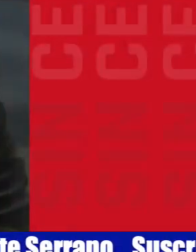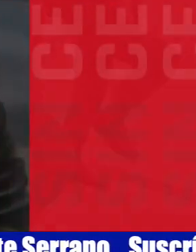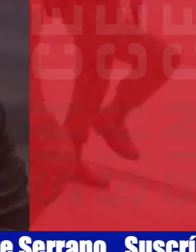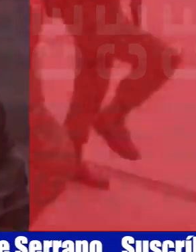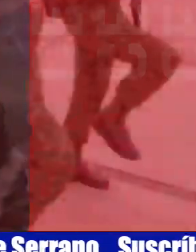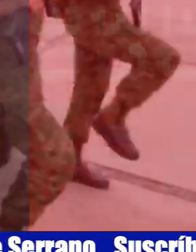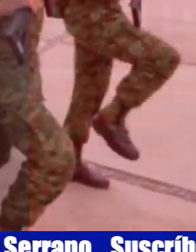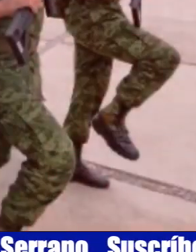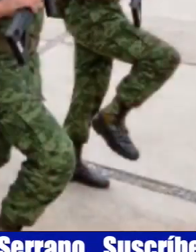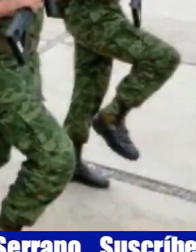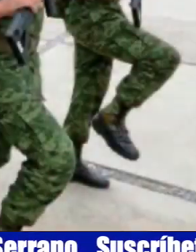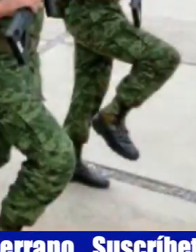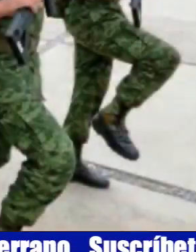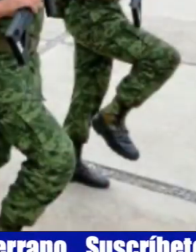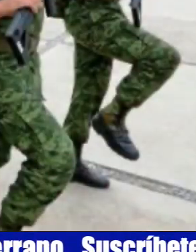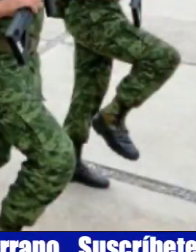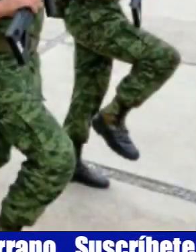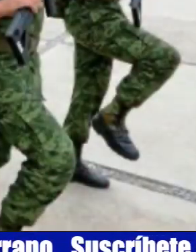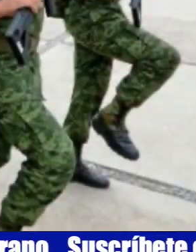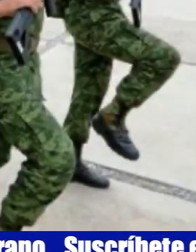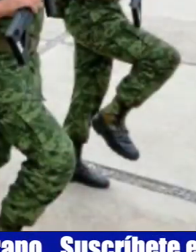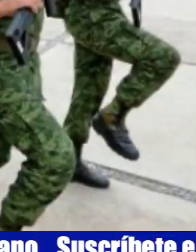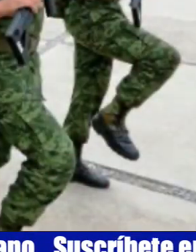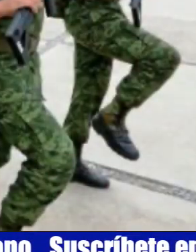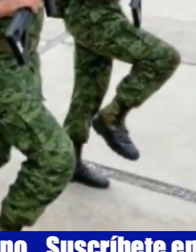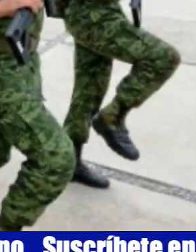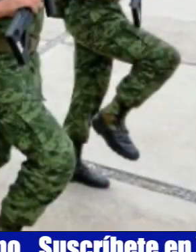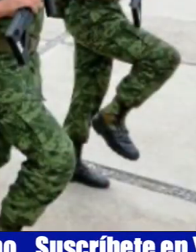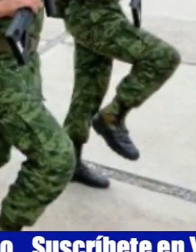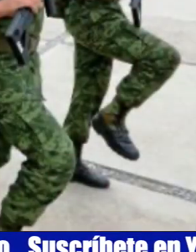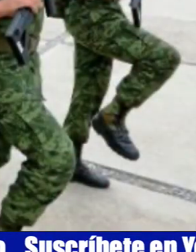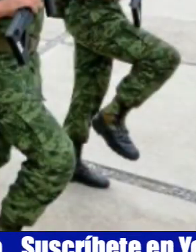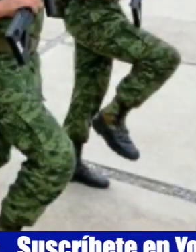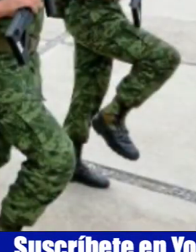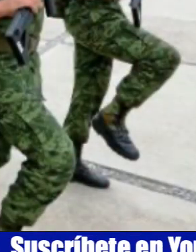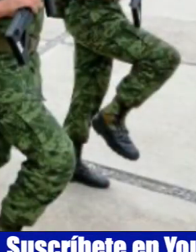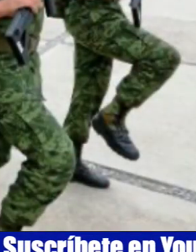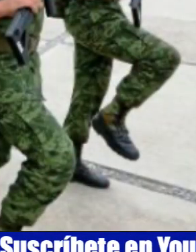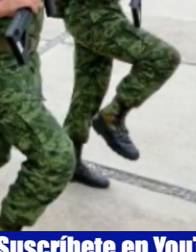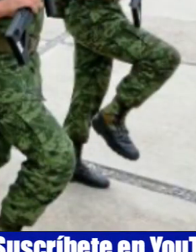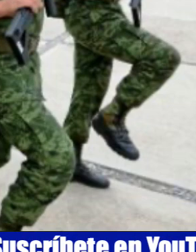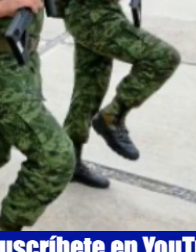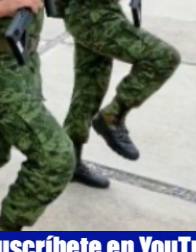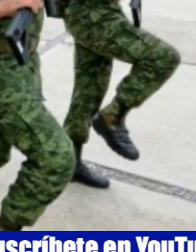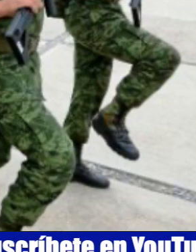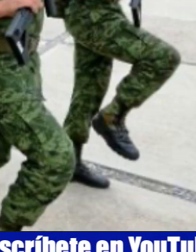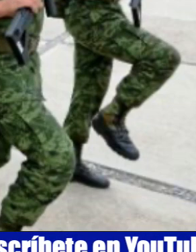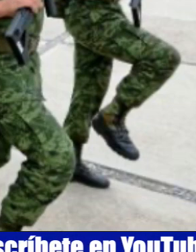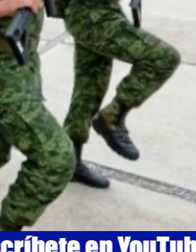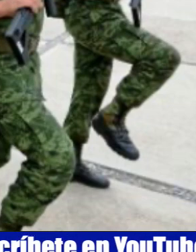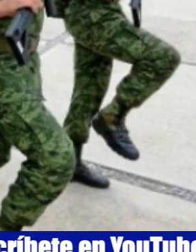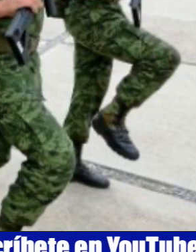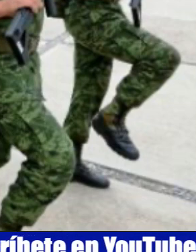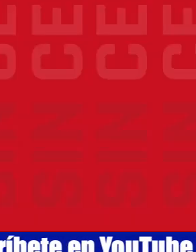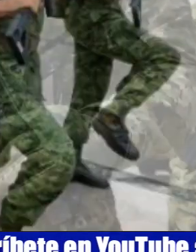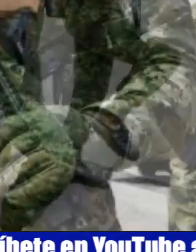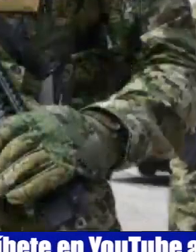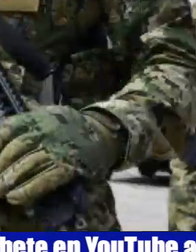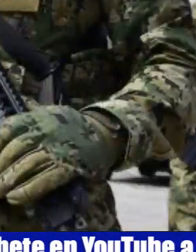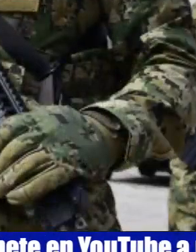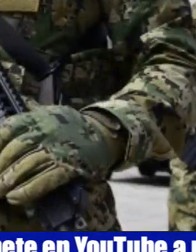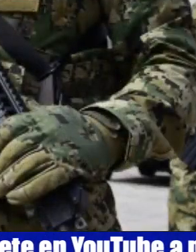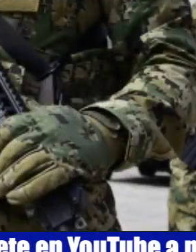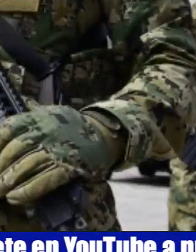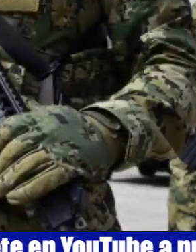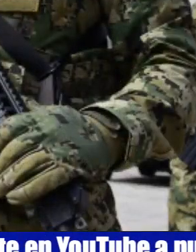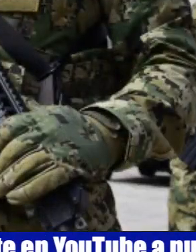bueno, pues sí, ¿no? Eso es lo que tiene que hacer cualquier institución. Debe procurar una mejor imagen pública, pues la autoridad se adquiere con